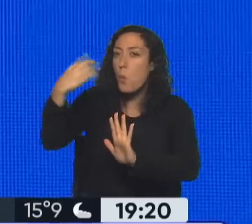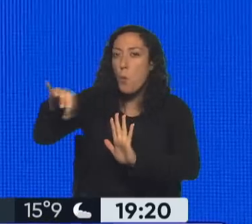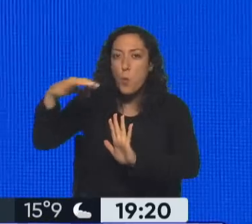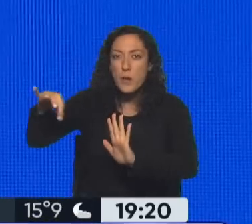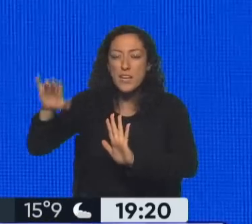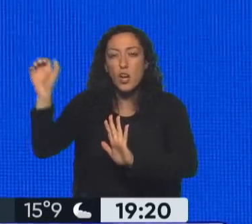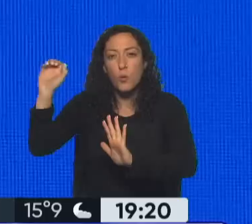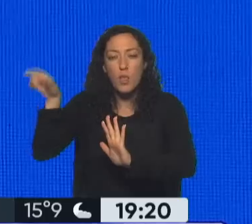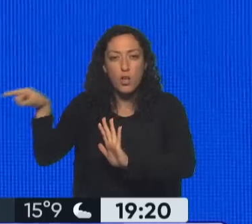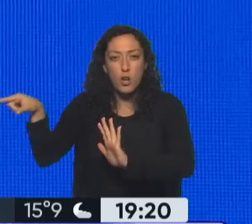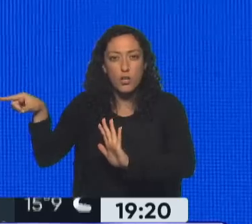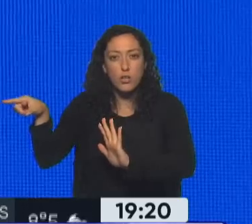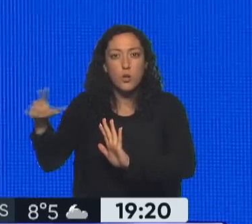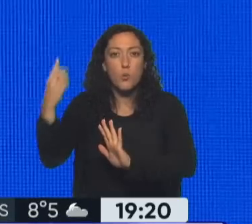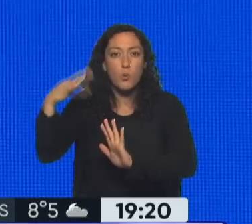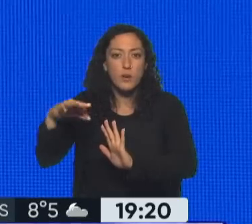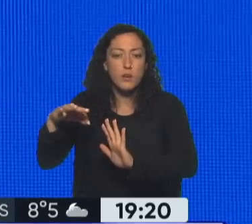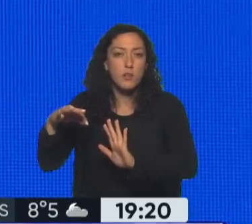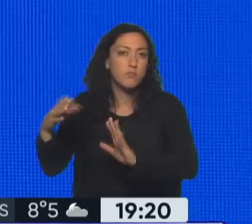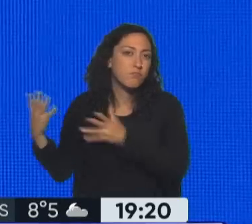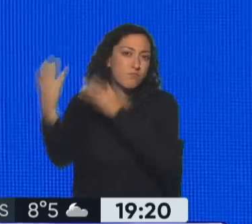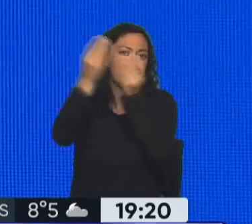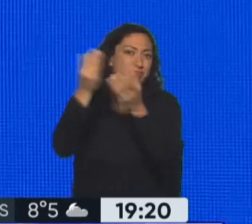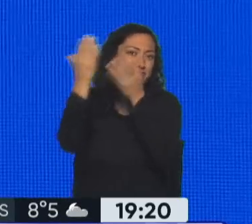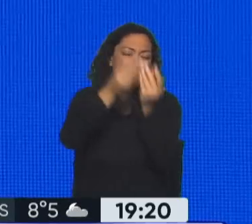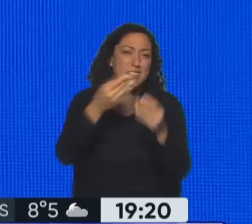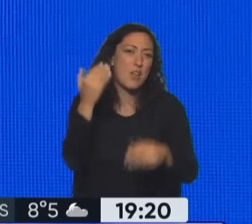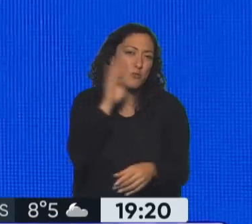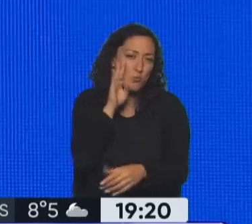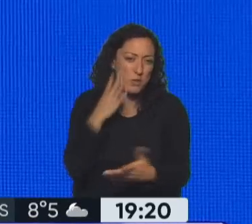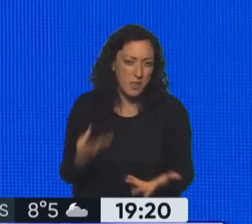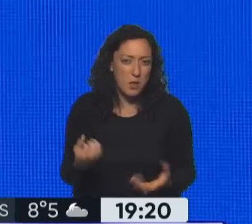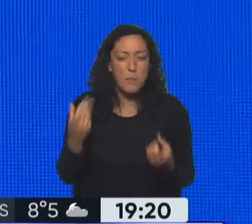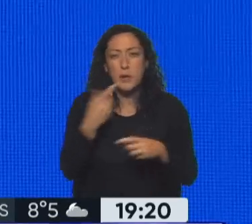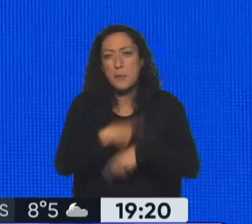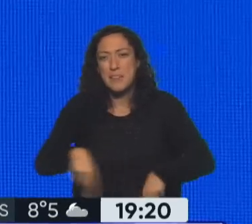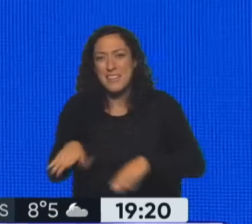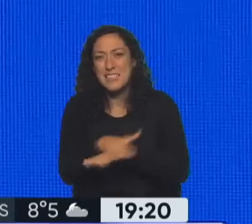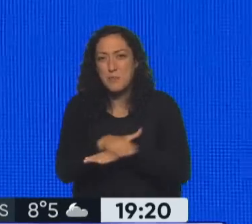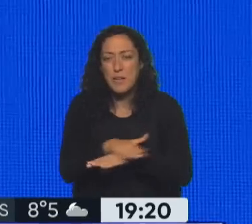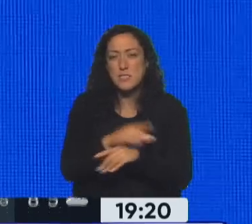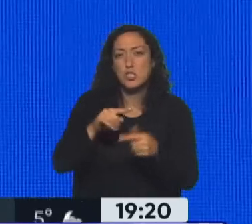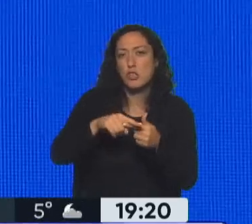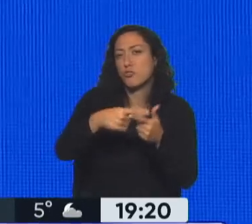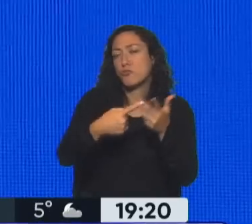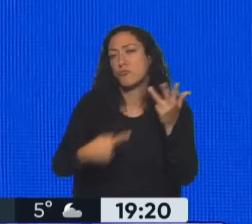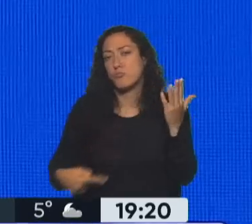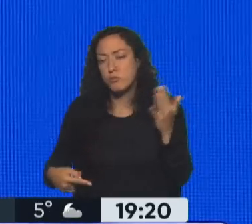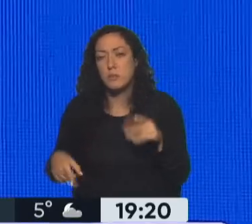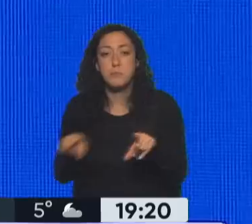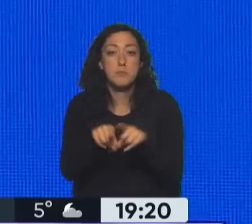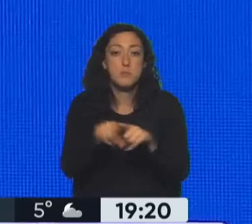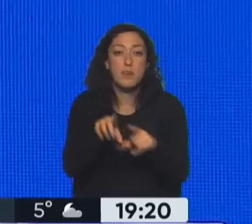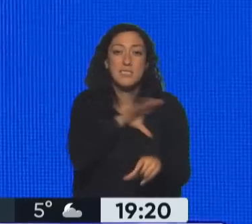absolutamente complementaria de Estados Unidos por materia prima, por remesas, lo mismo que